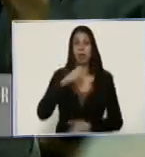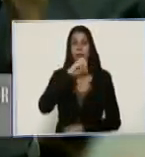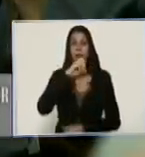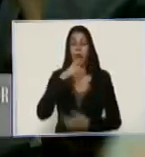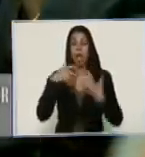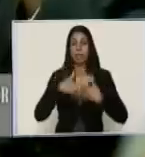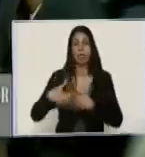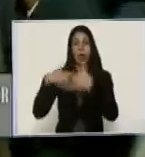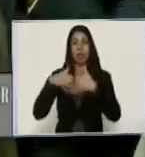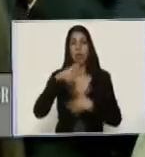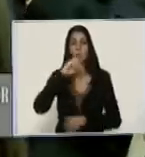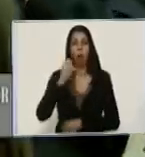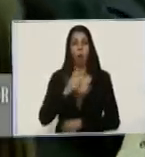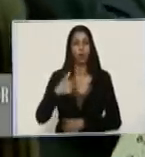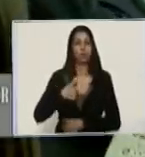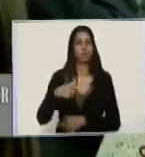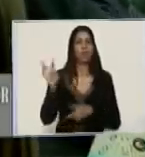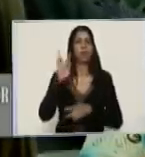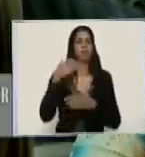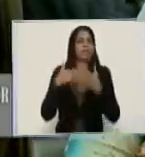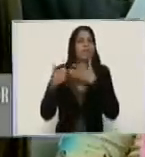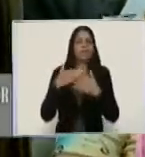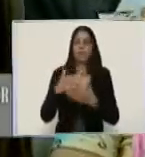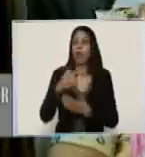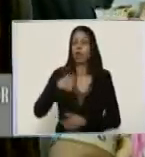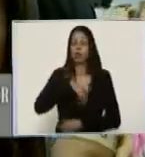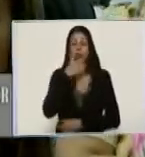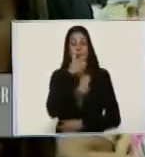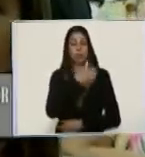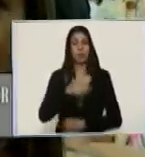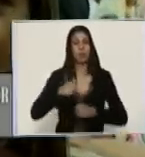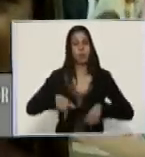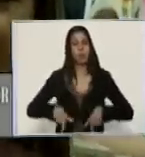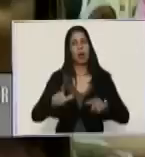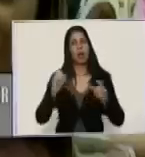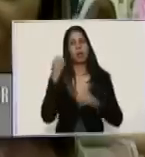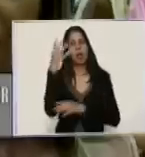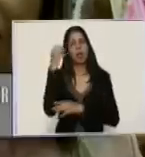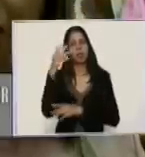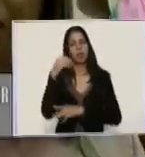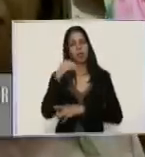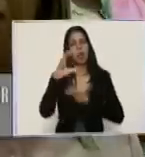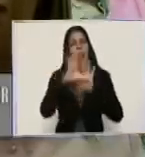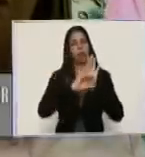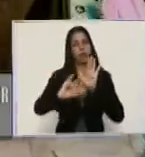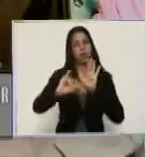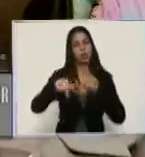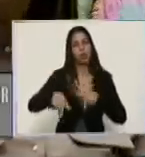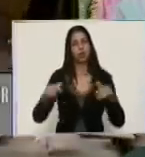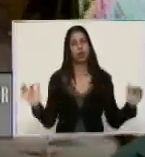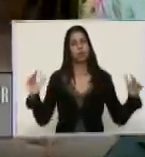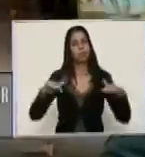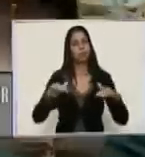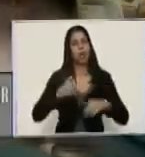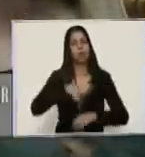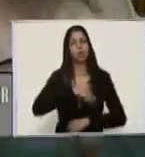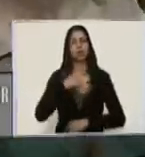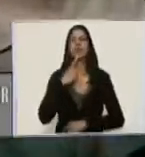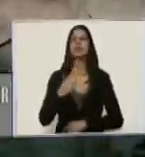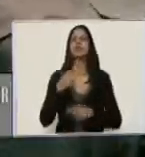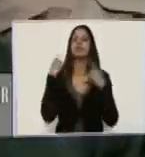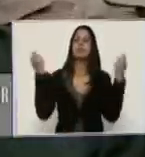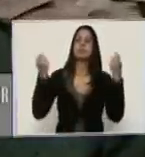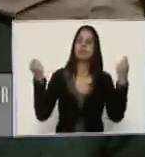desde aquí, desde esta trinchera que es la Asamblea Nacional Constituyente, que hablamos en nombre de todo el pueblo venezolano, hoy más que nunca decimos que